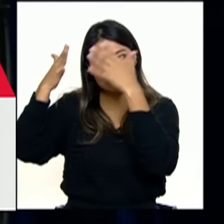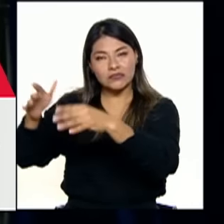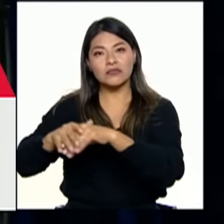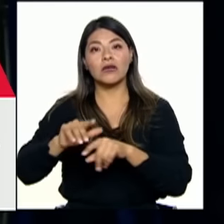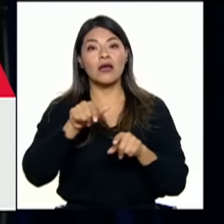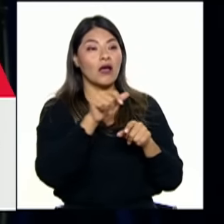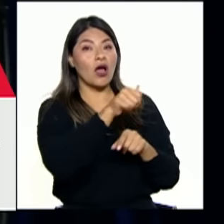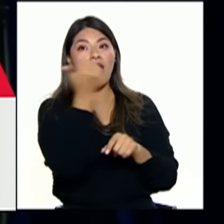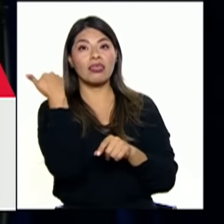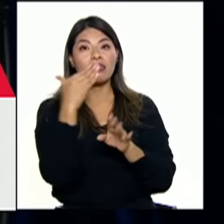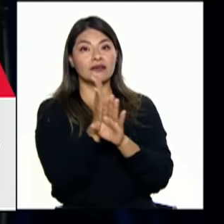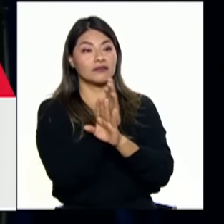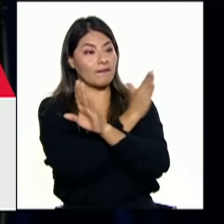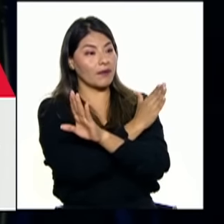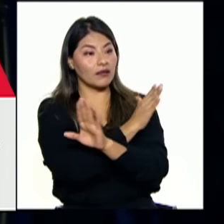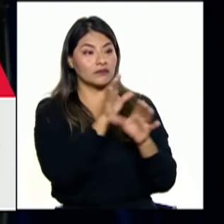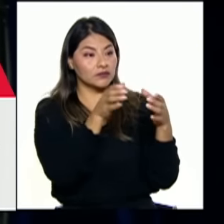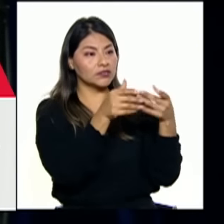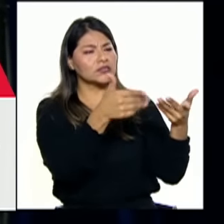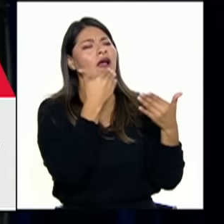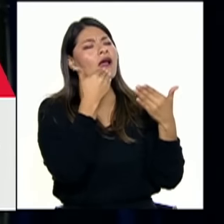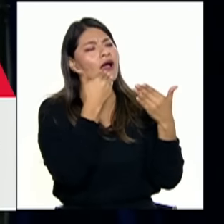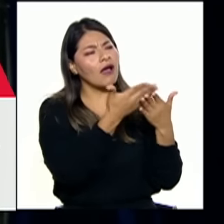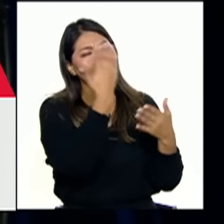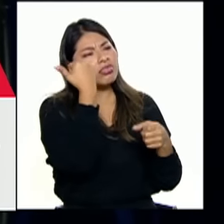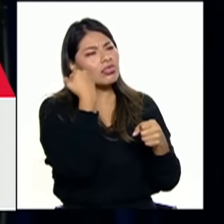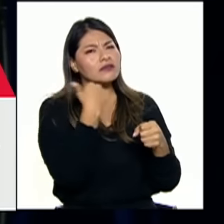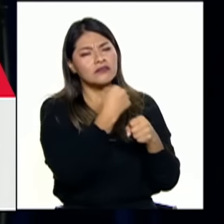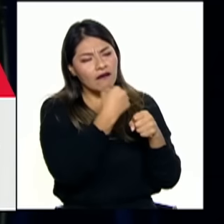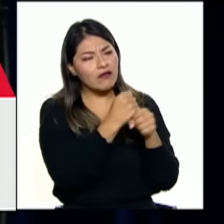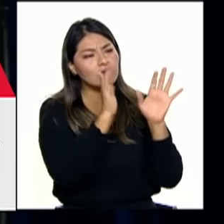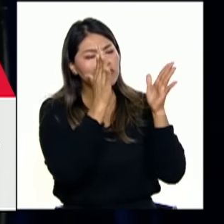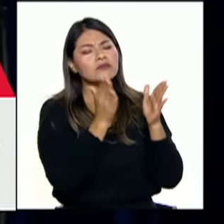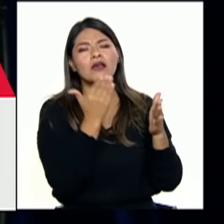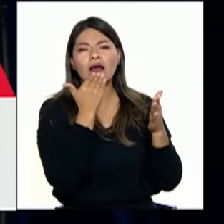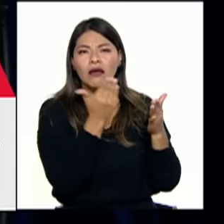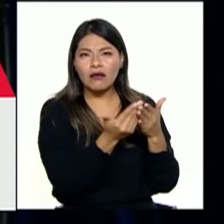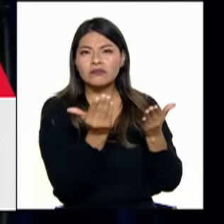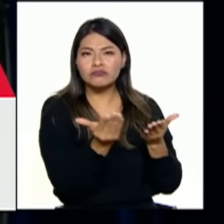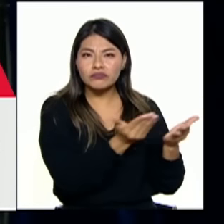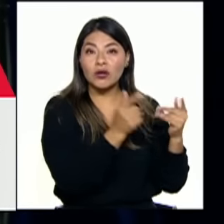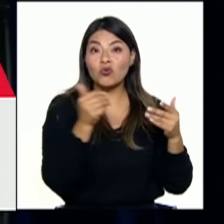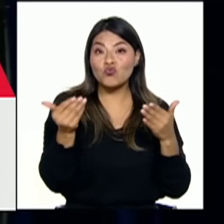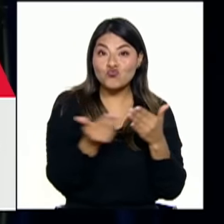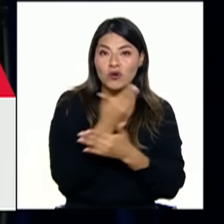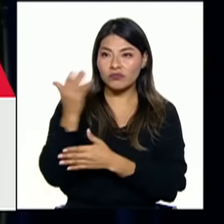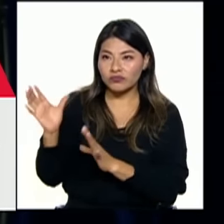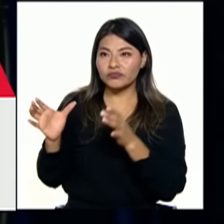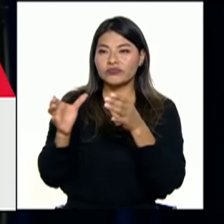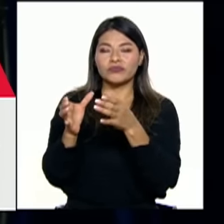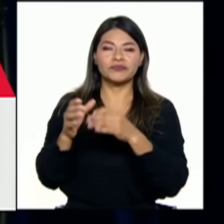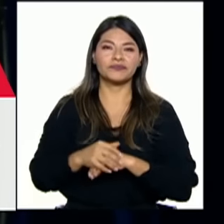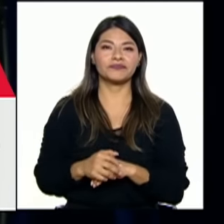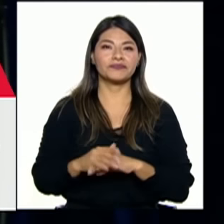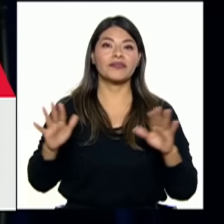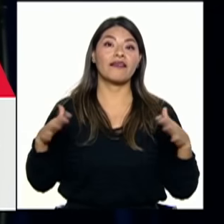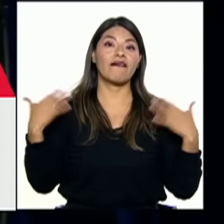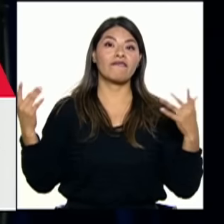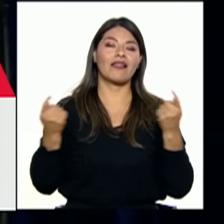saliente, gracias por haber trabajado unidos en esa mirada de la búsqueda del desarrollo del país.